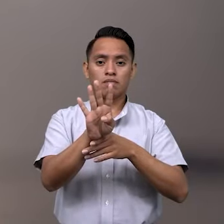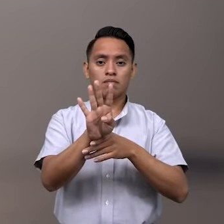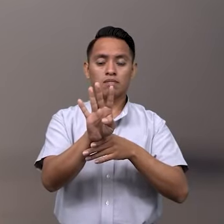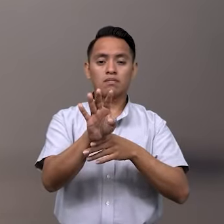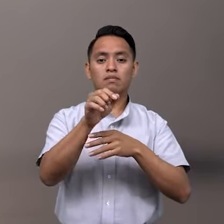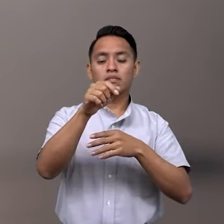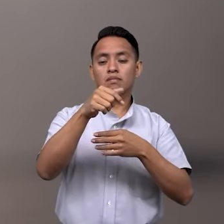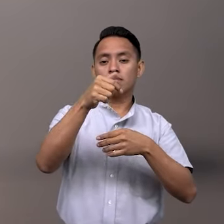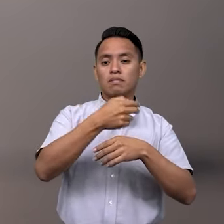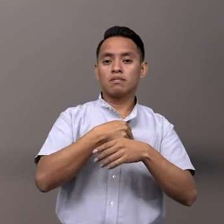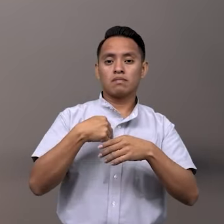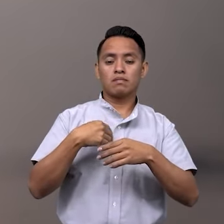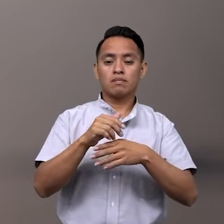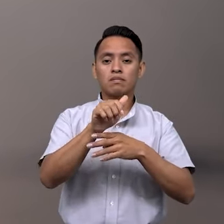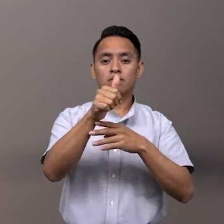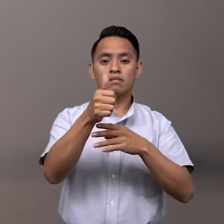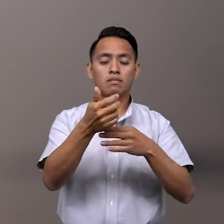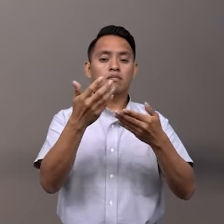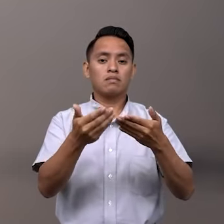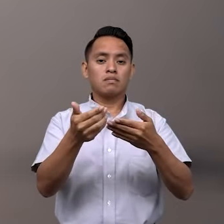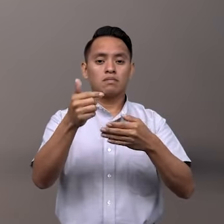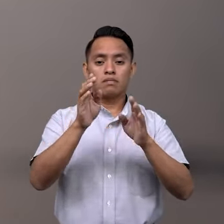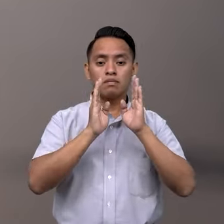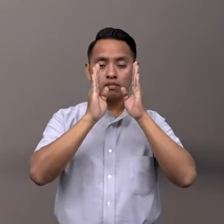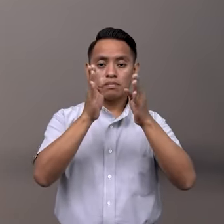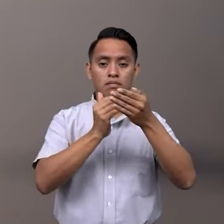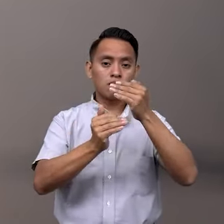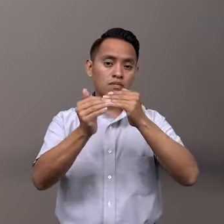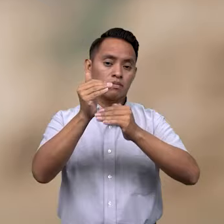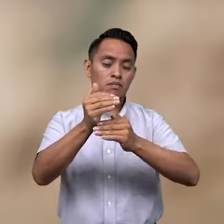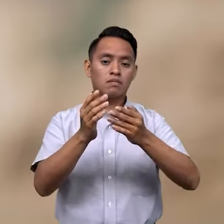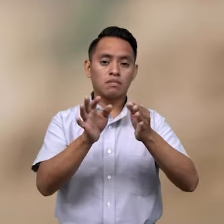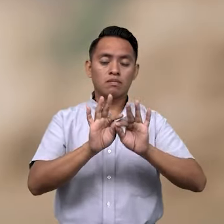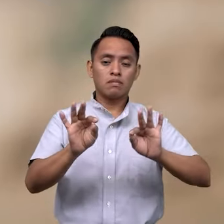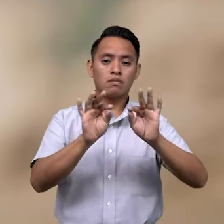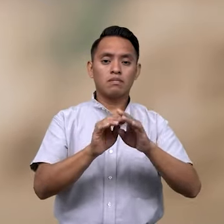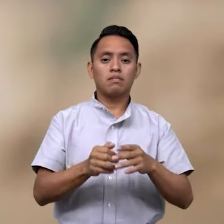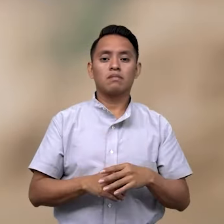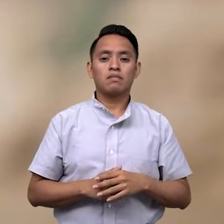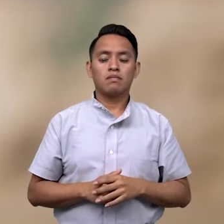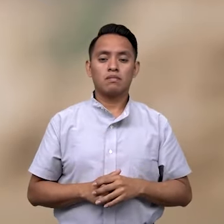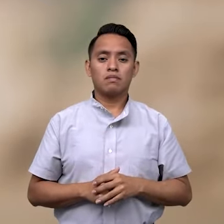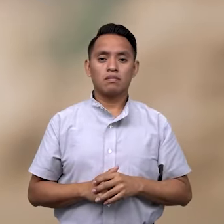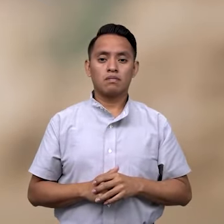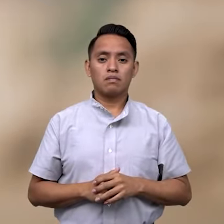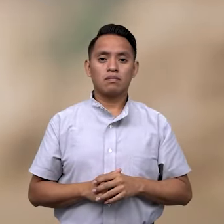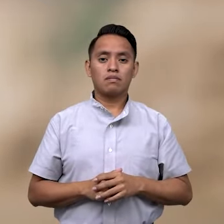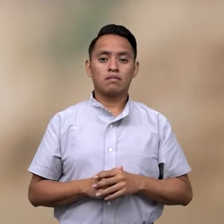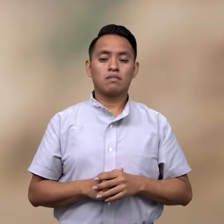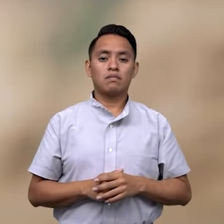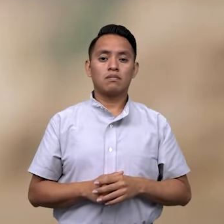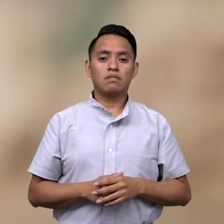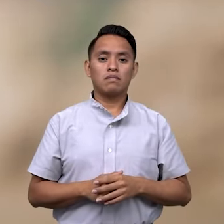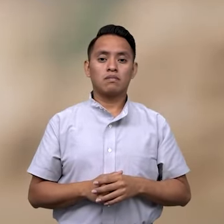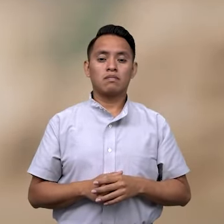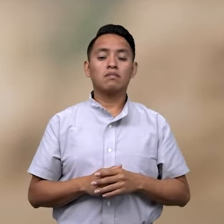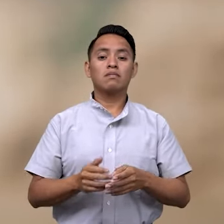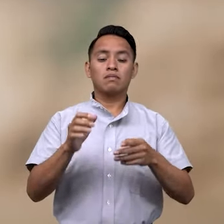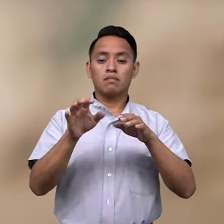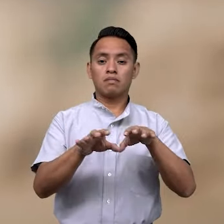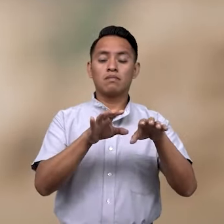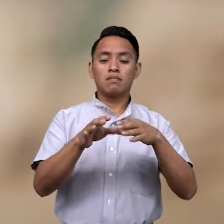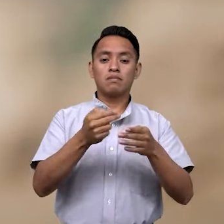escenarios, de los cuales van a ser 6 mediáticos, para darles más atención a eso, con más prioridad. Tenemos el primer ejercicio que va a ser el 21,